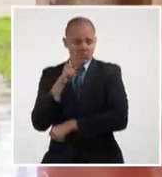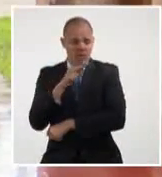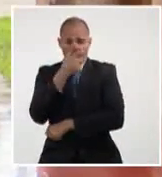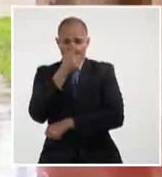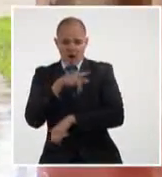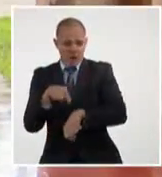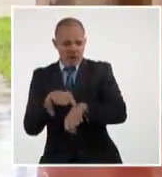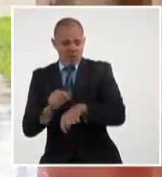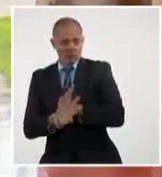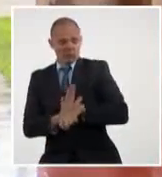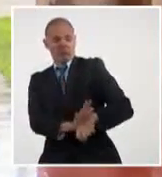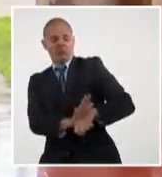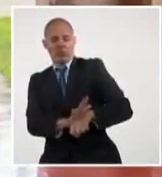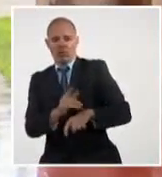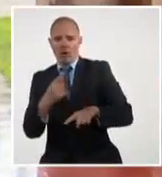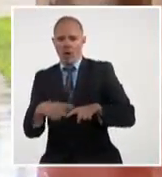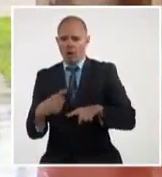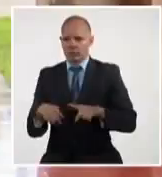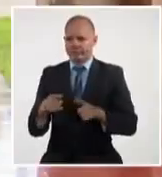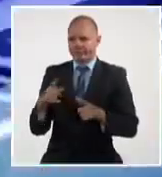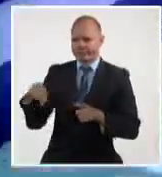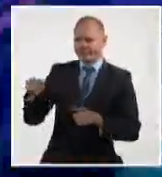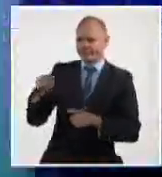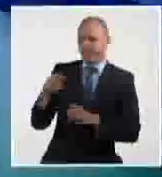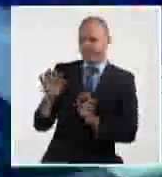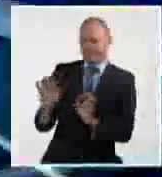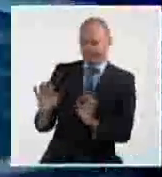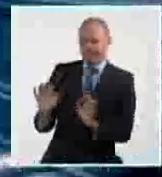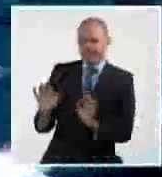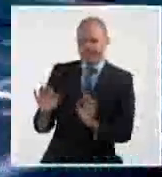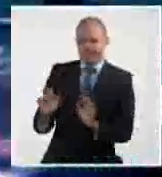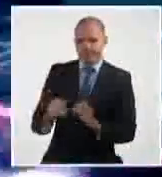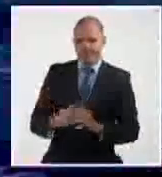los partidos de la ultraderecha europea.